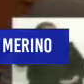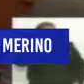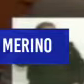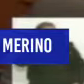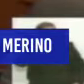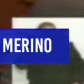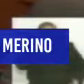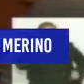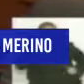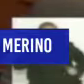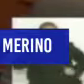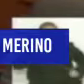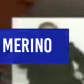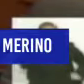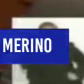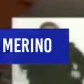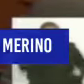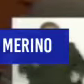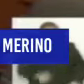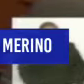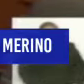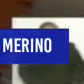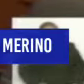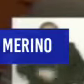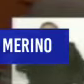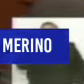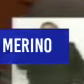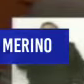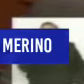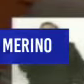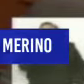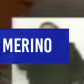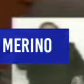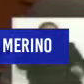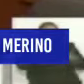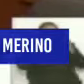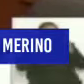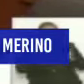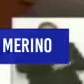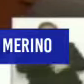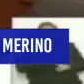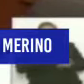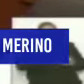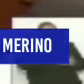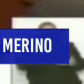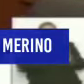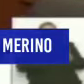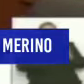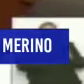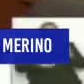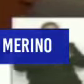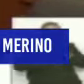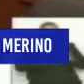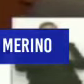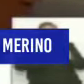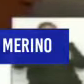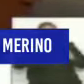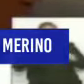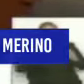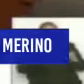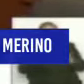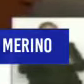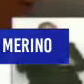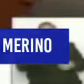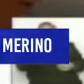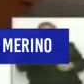los miembros de las Fuerzas Armadas, y le he dicho que eso deslegitimó lo que se estaba haciendo aquí en el Congreso. Y